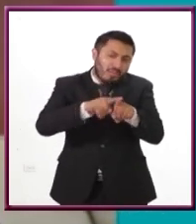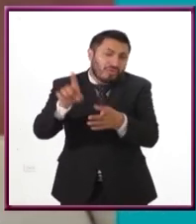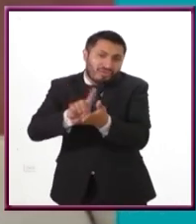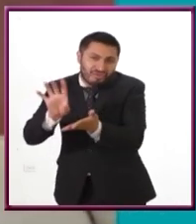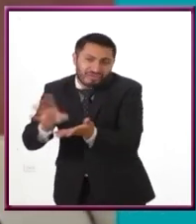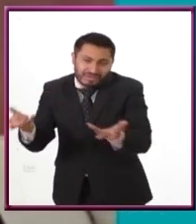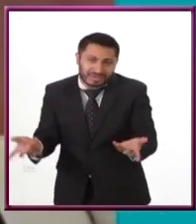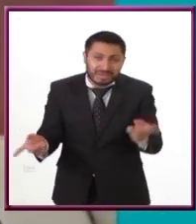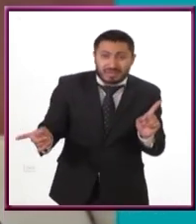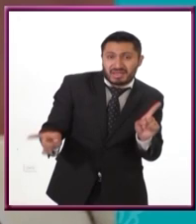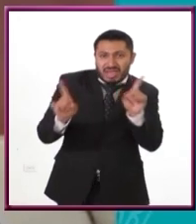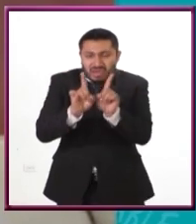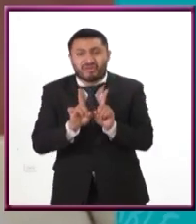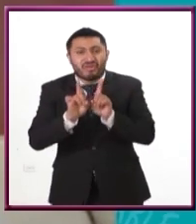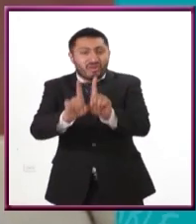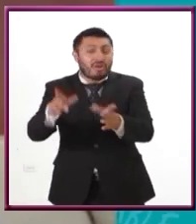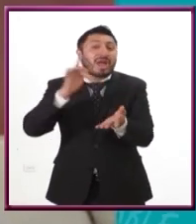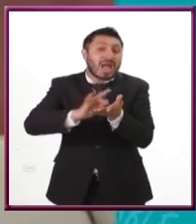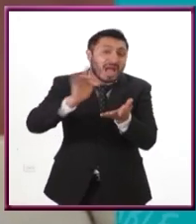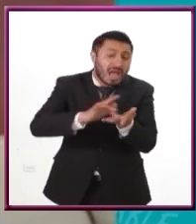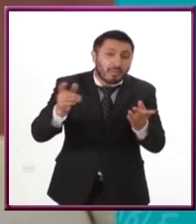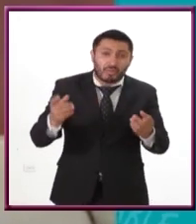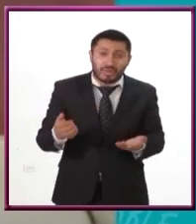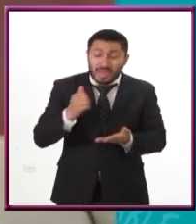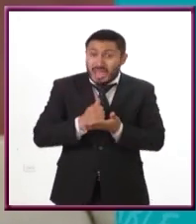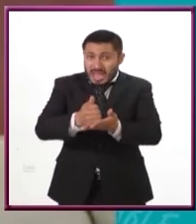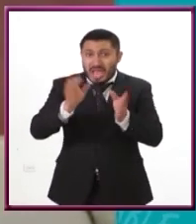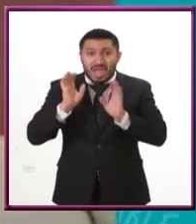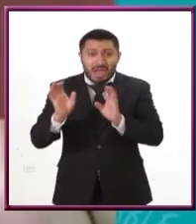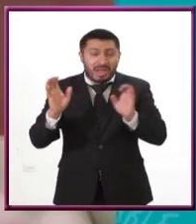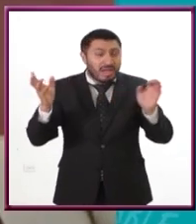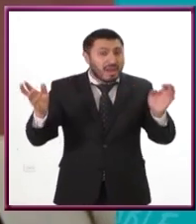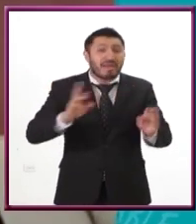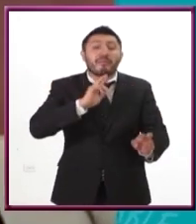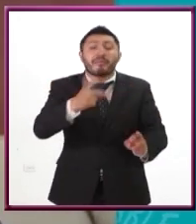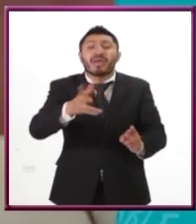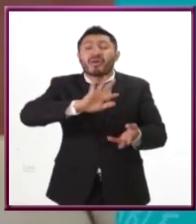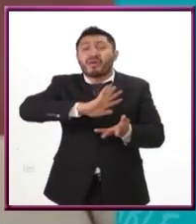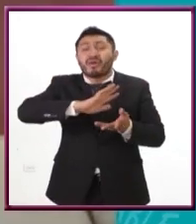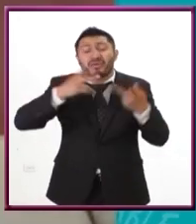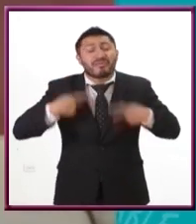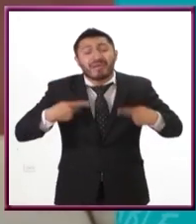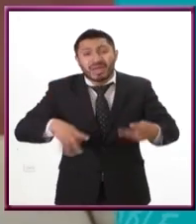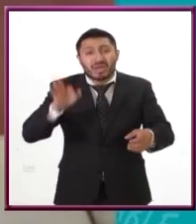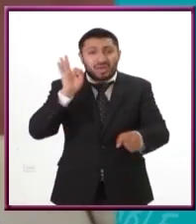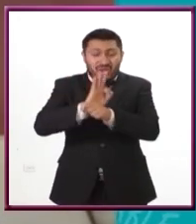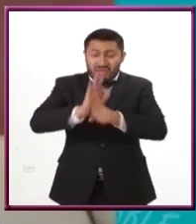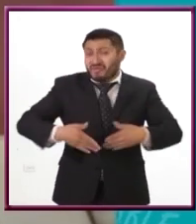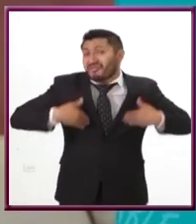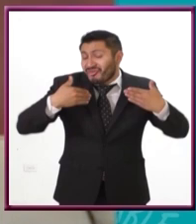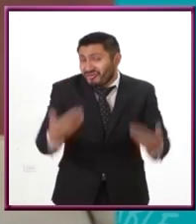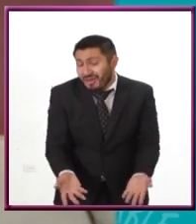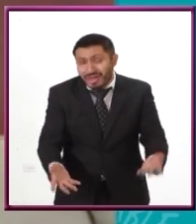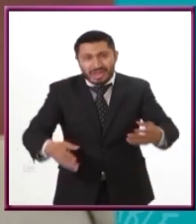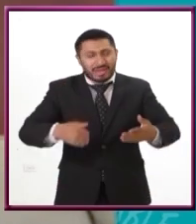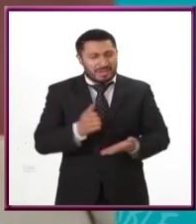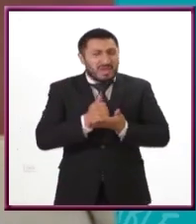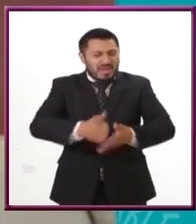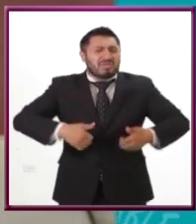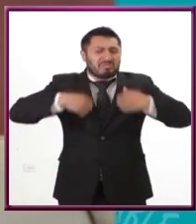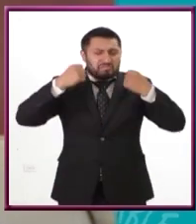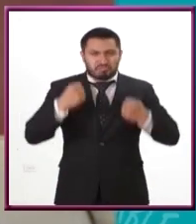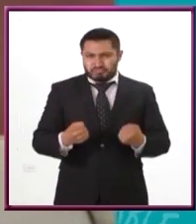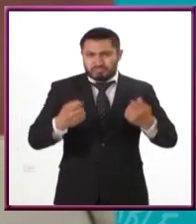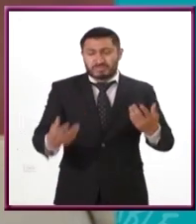empoderen a sus hermanos con discapacidad, los ayuden a ser mejores personas, les brinden la confianza,